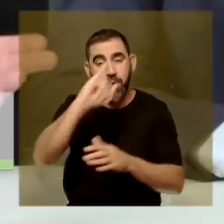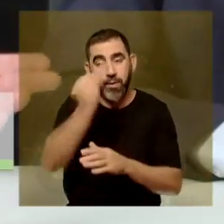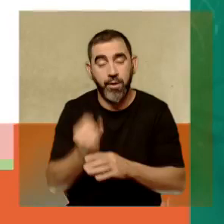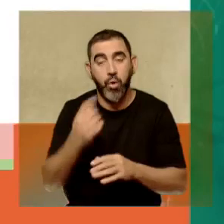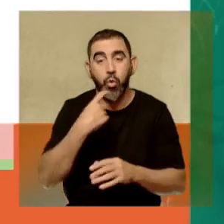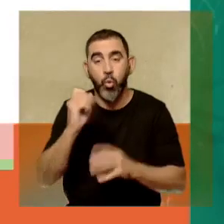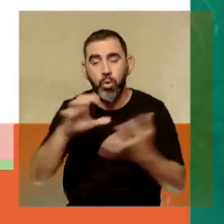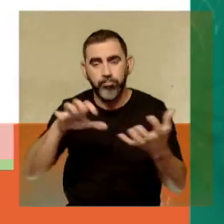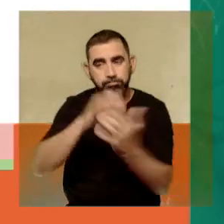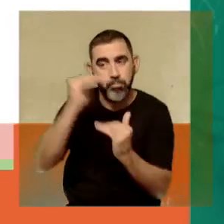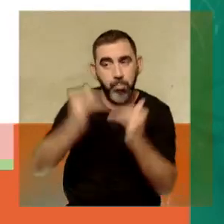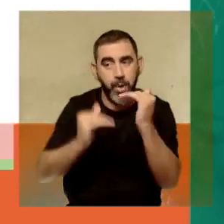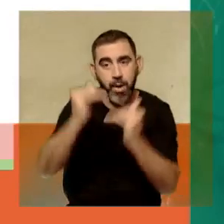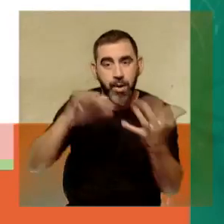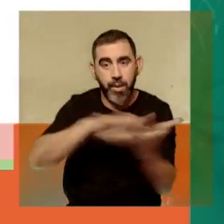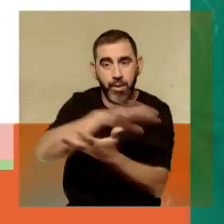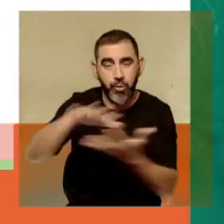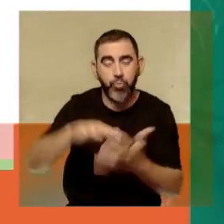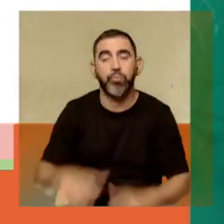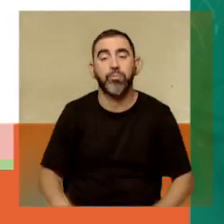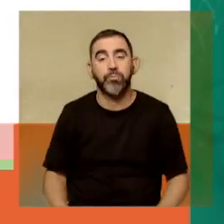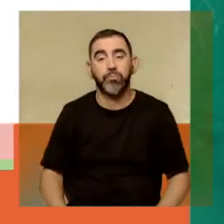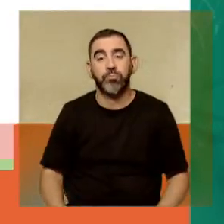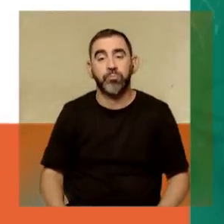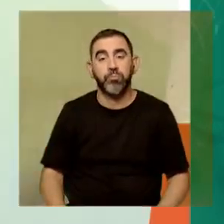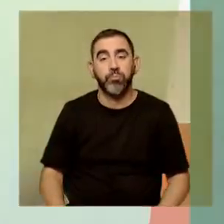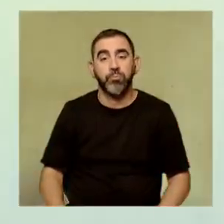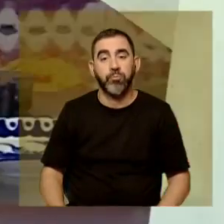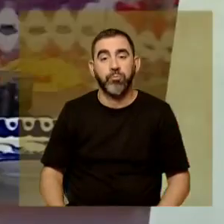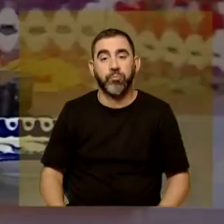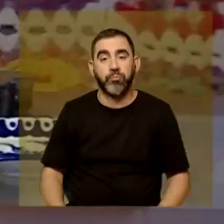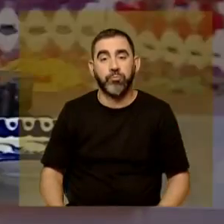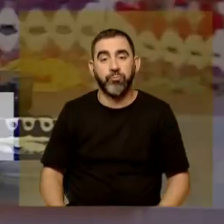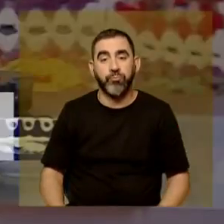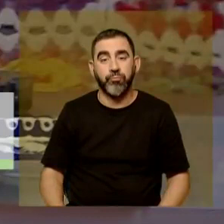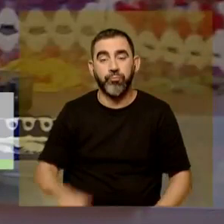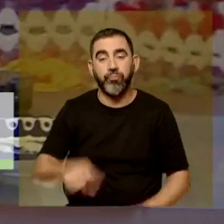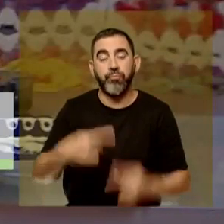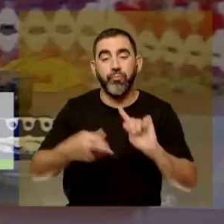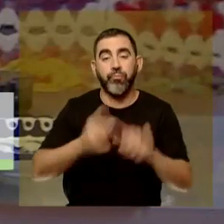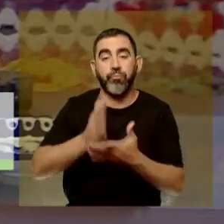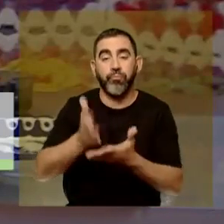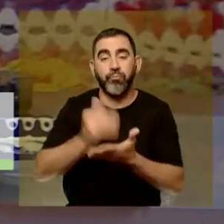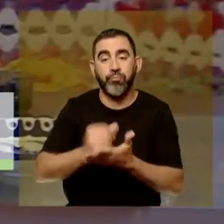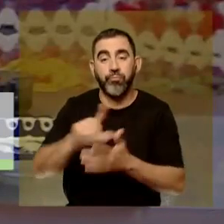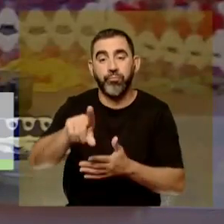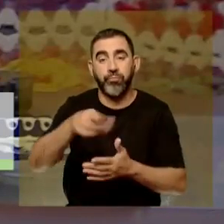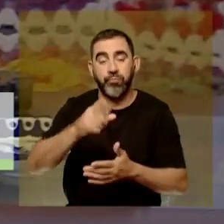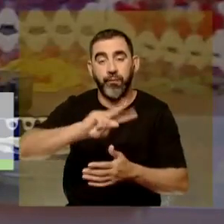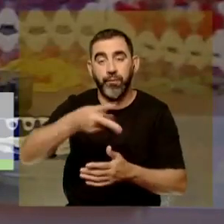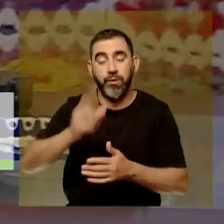Partido Colorado muestra el escenario más complejo. La ex vicecanciller Belela Herrera